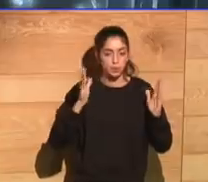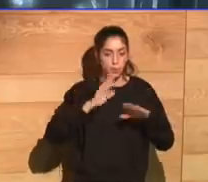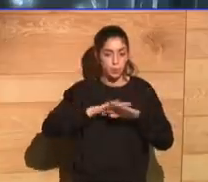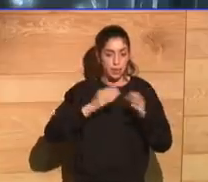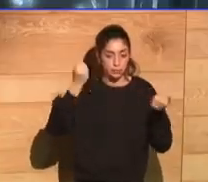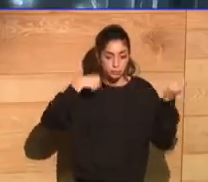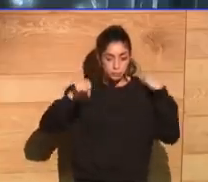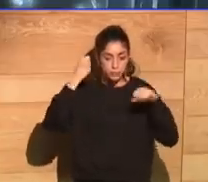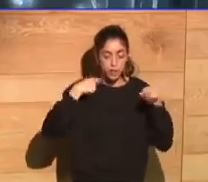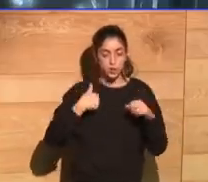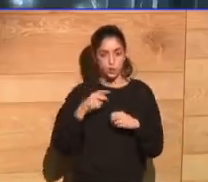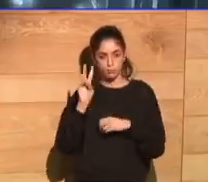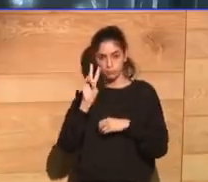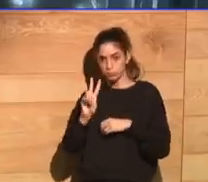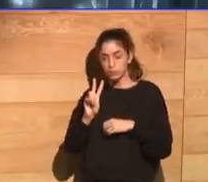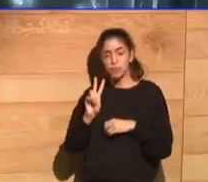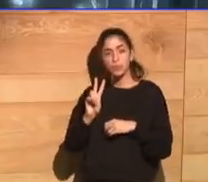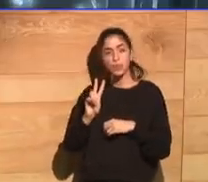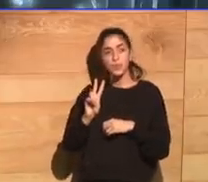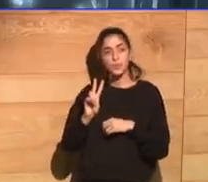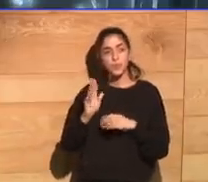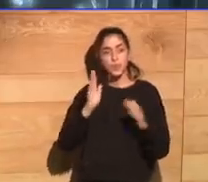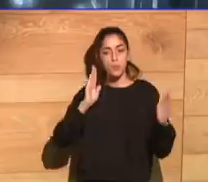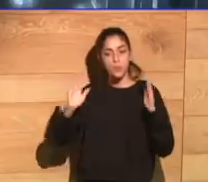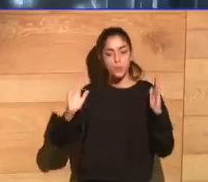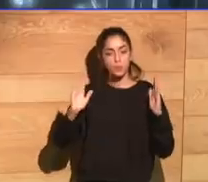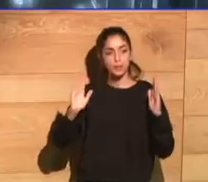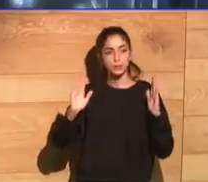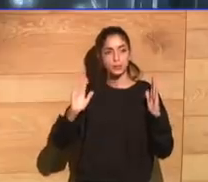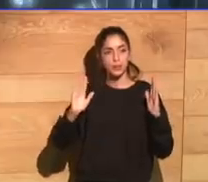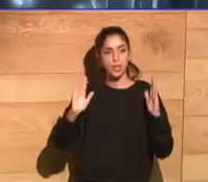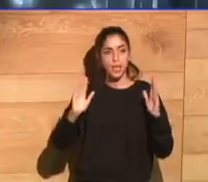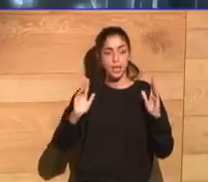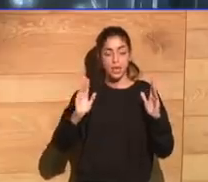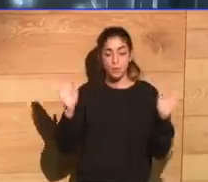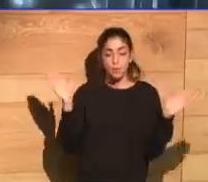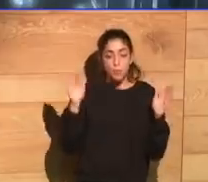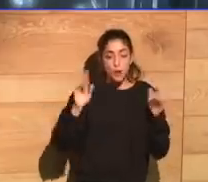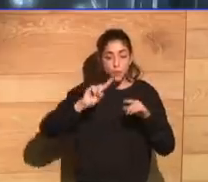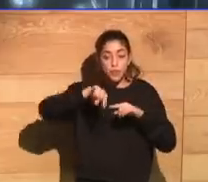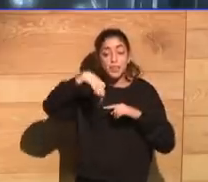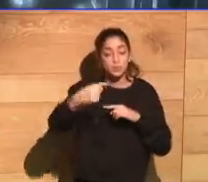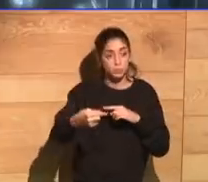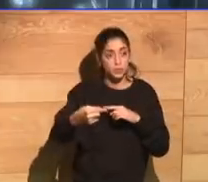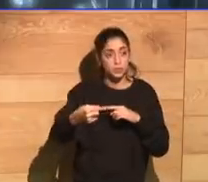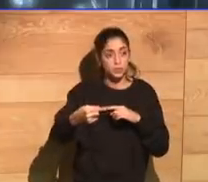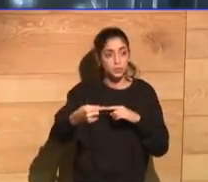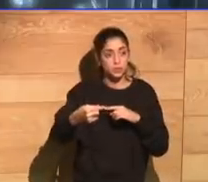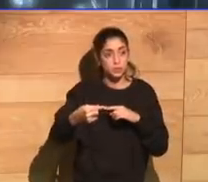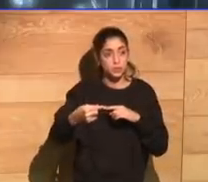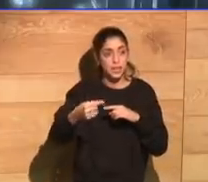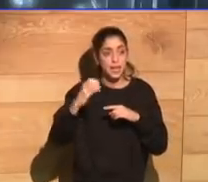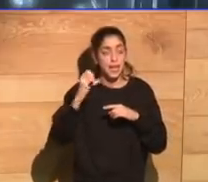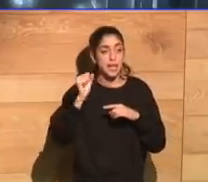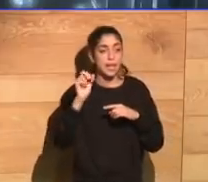he vivido como espectador es el instante en el que después de la escena de vuelo, Christopher Reeve está